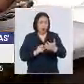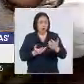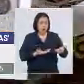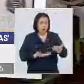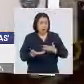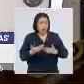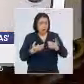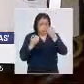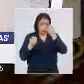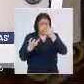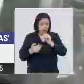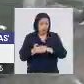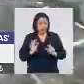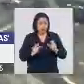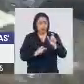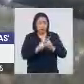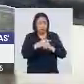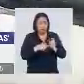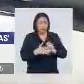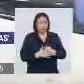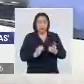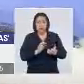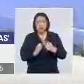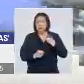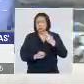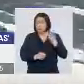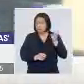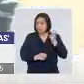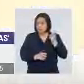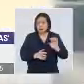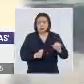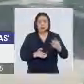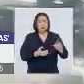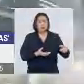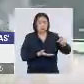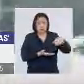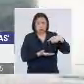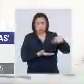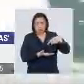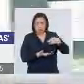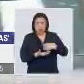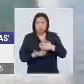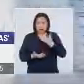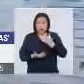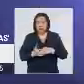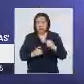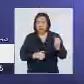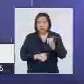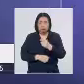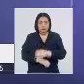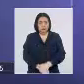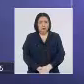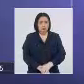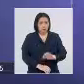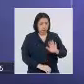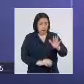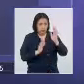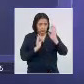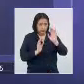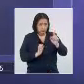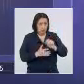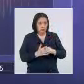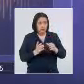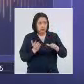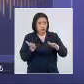intercambiaba bases de datos de las víctimas, y audios que demuestran cómo recibía indicaciones de quién lo contrató. Escúchame, lo que están